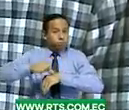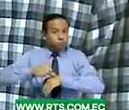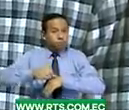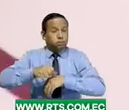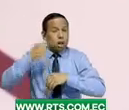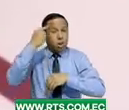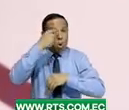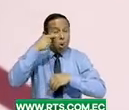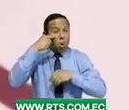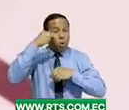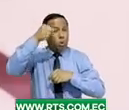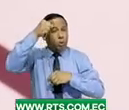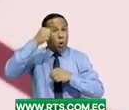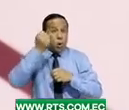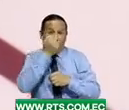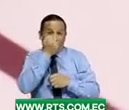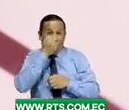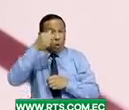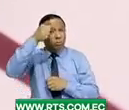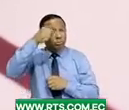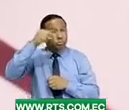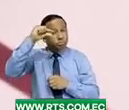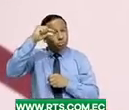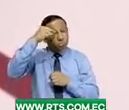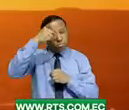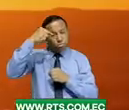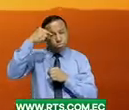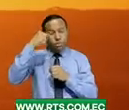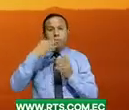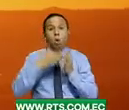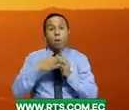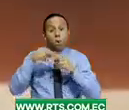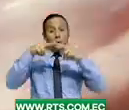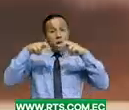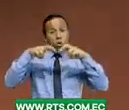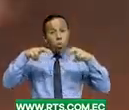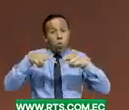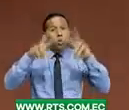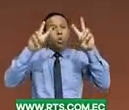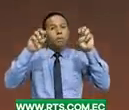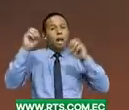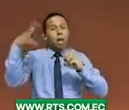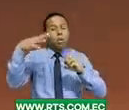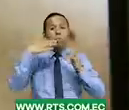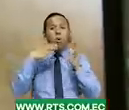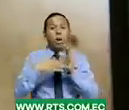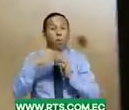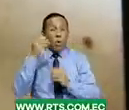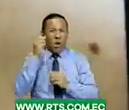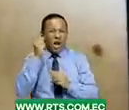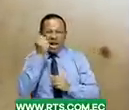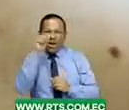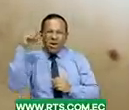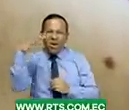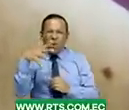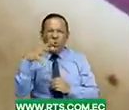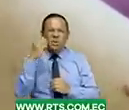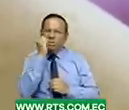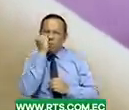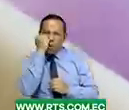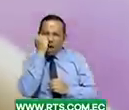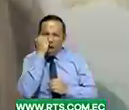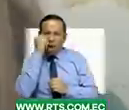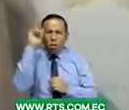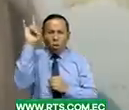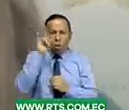los ojos. El estudio de la luz también ha demostrado cómo nos afecta. Por ejemplo, la luz ultravioleta puede dañar nuestra piel y podemos alterar nuestros ciclos